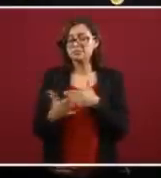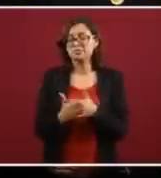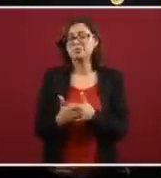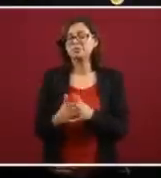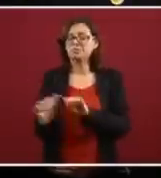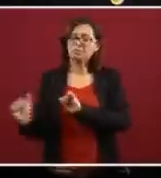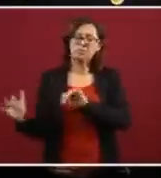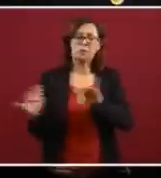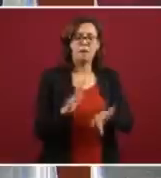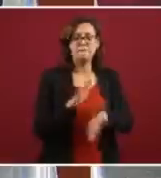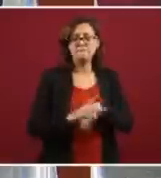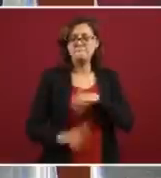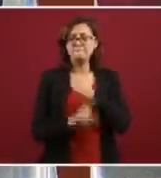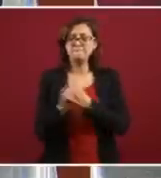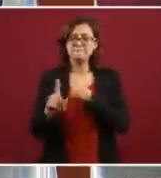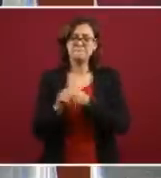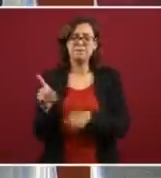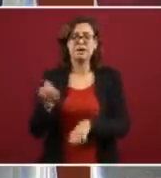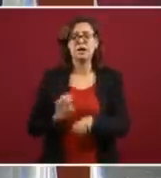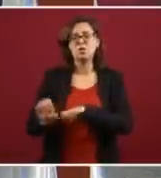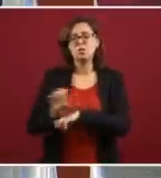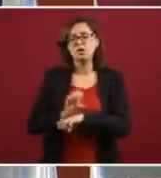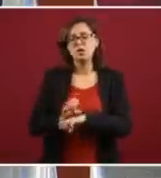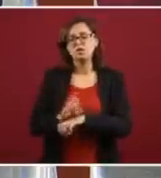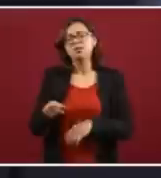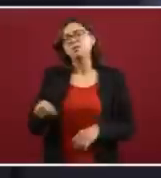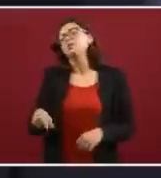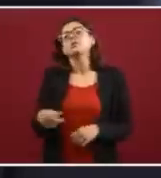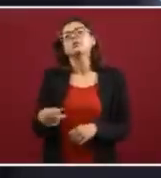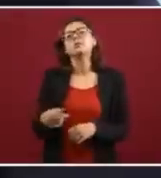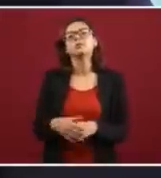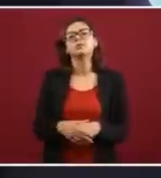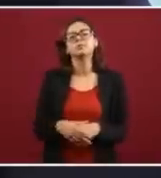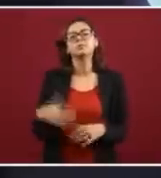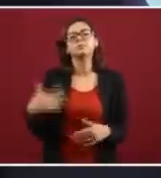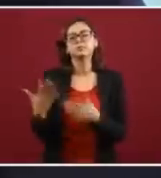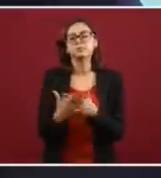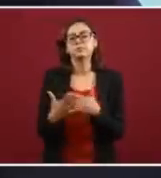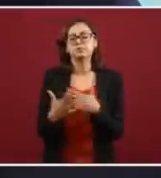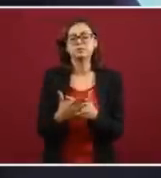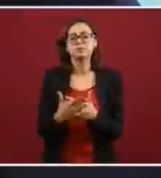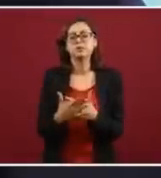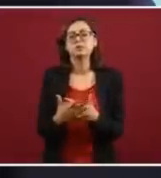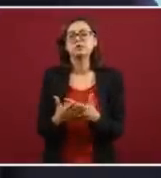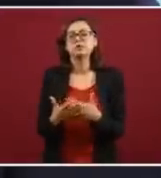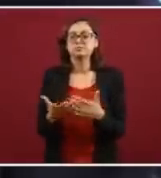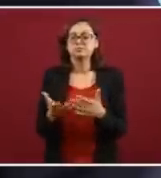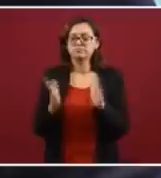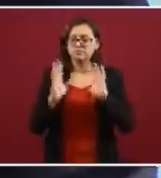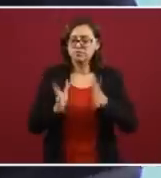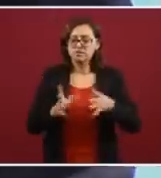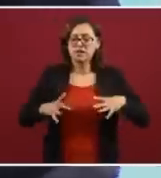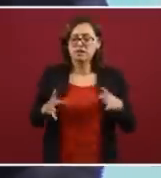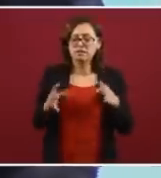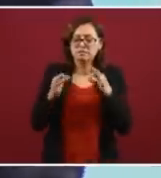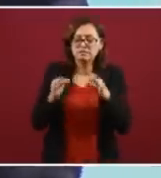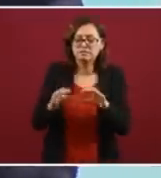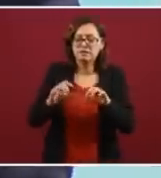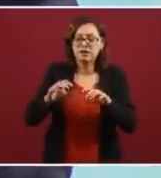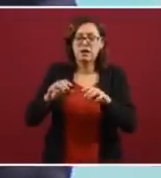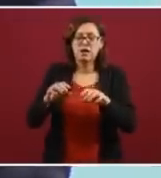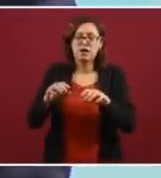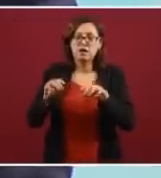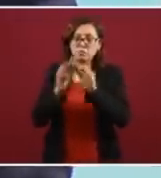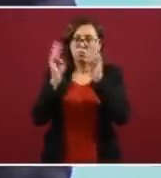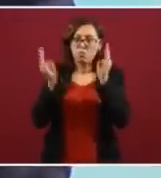problemas que se registran en el Ecuador. Y se han instalado ya unidades particulares para no solamente